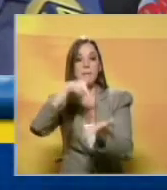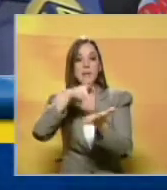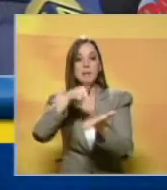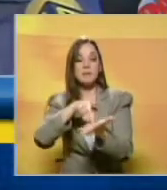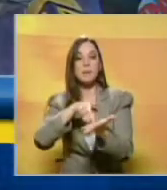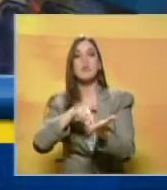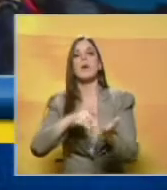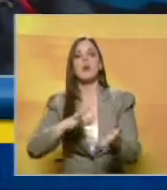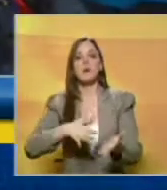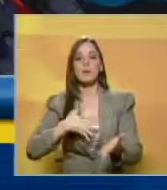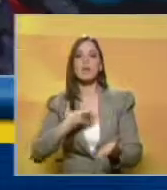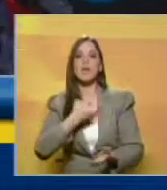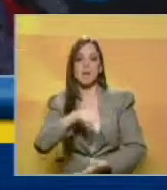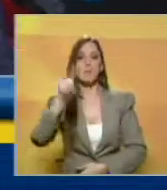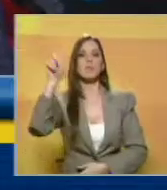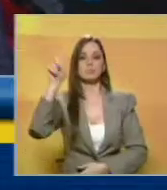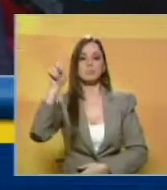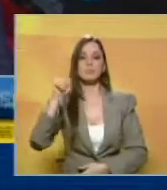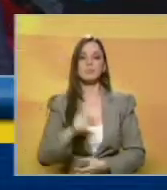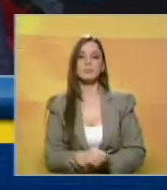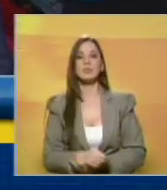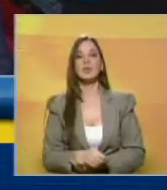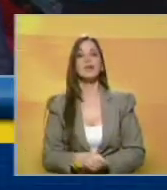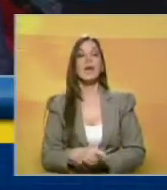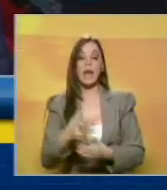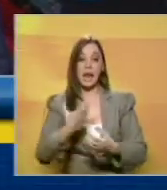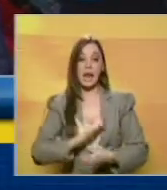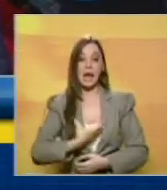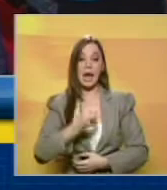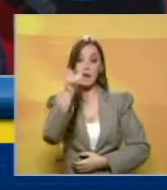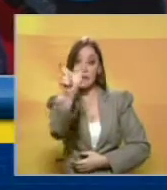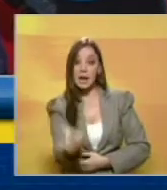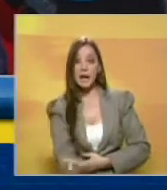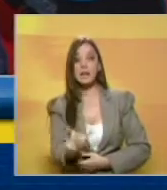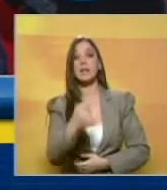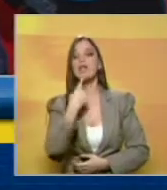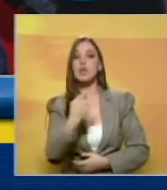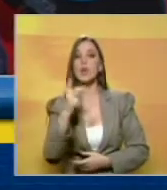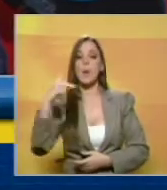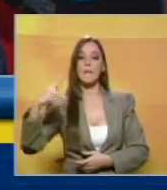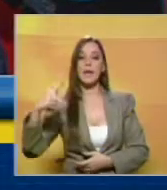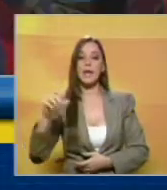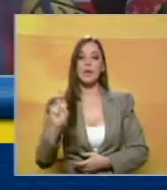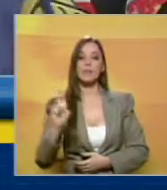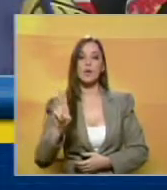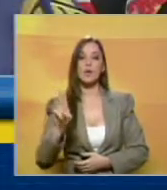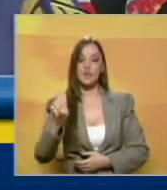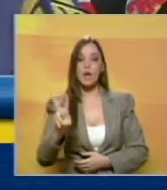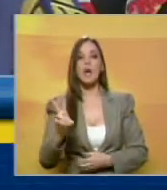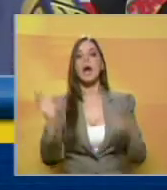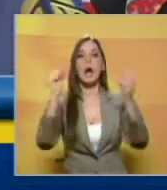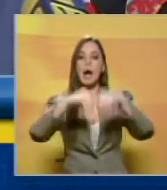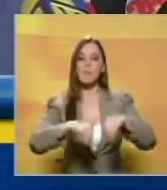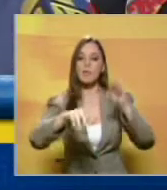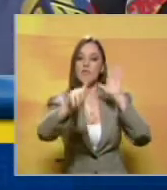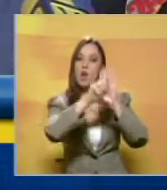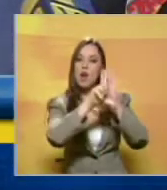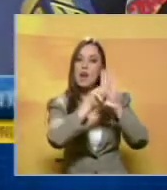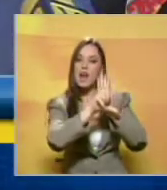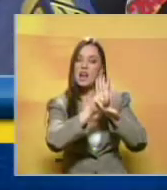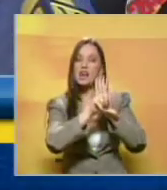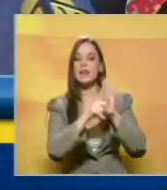tenemos un derecho de palabra. El alcalde de Libertador informó que el PSUV aprobó el reglamento de elección de delegados municipales.